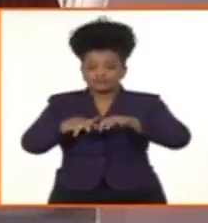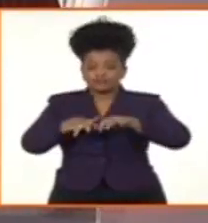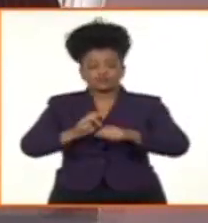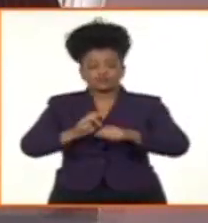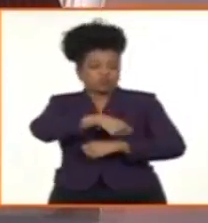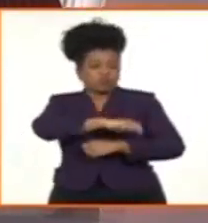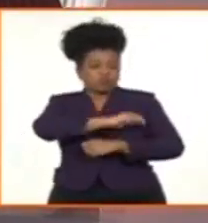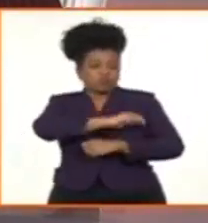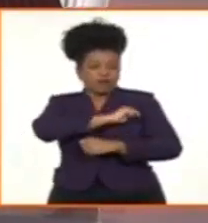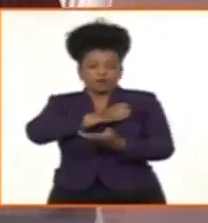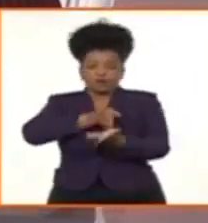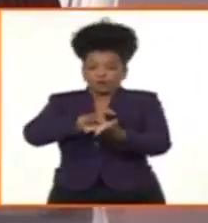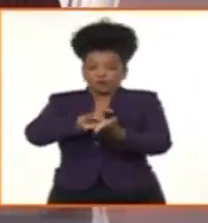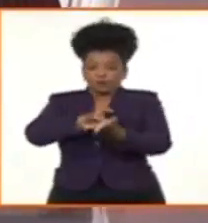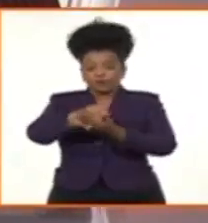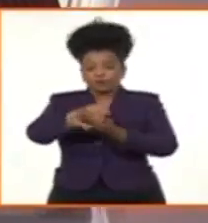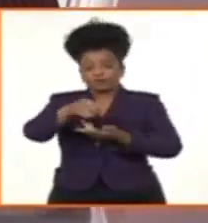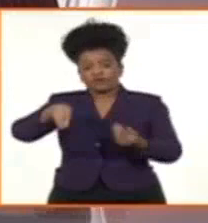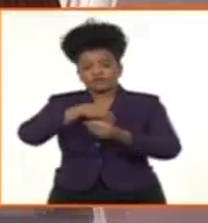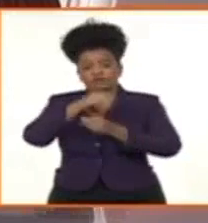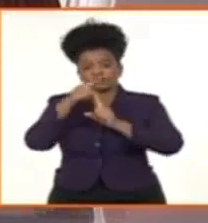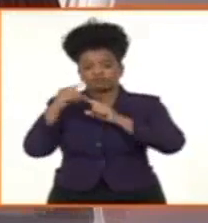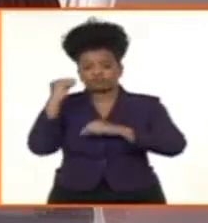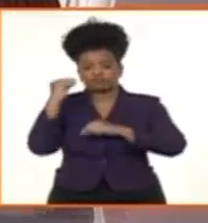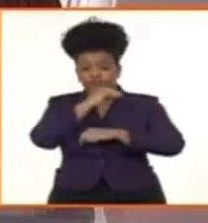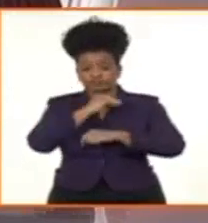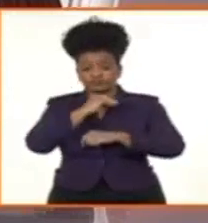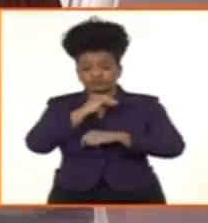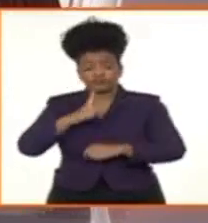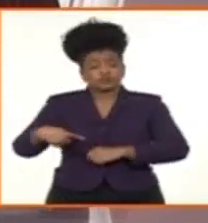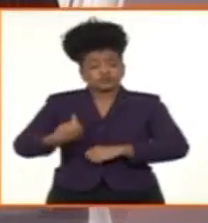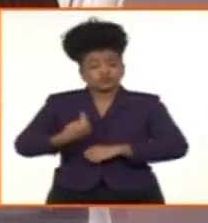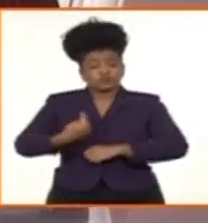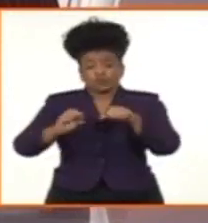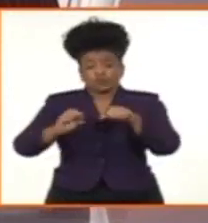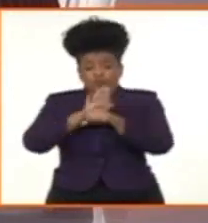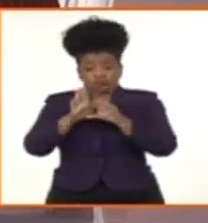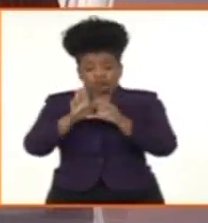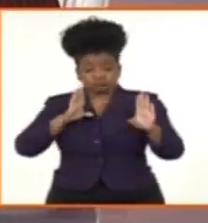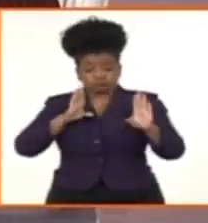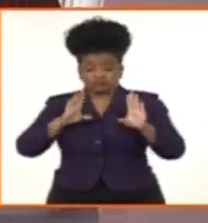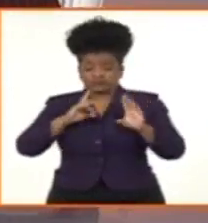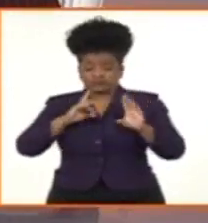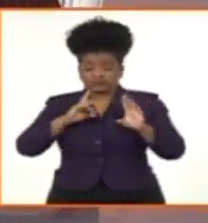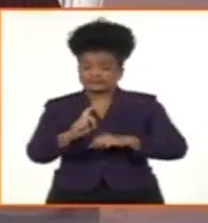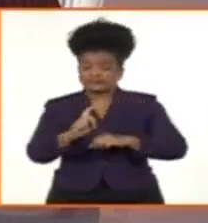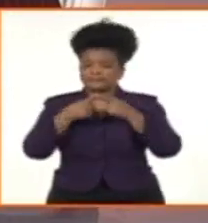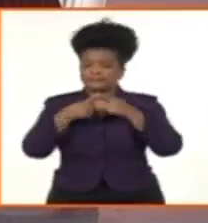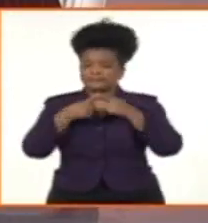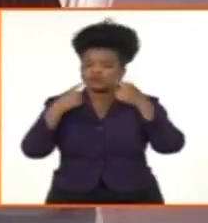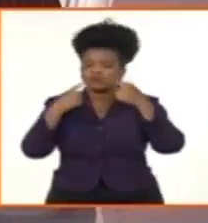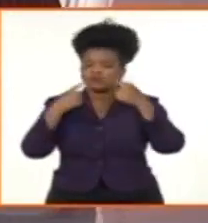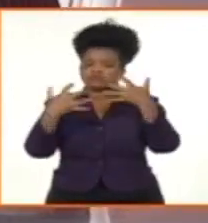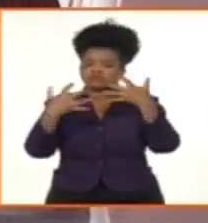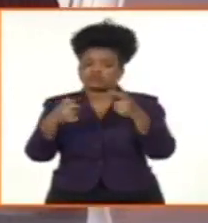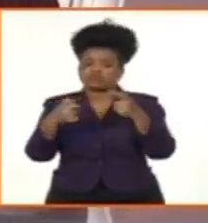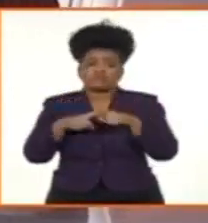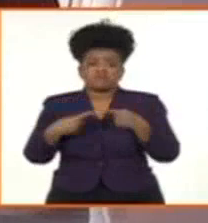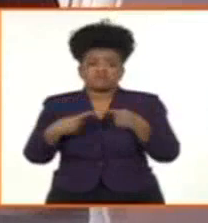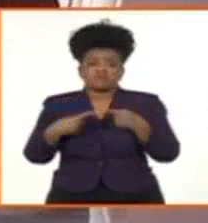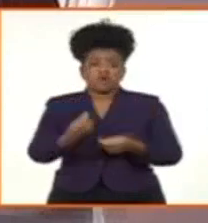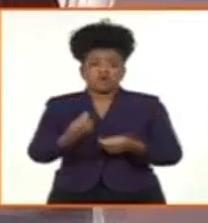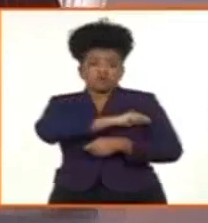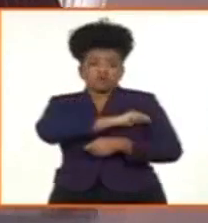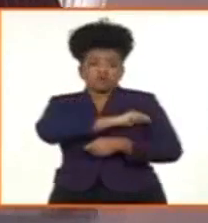transformación digital. Para nosotros la COVID fue una dinámica importante porque crecieron las necesidades de comunicación que tuvieron todos los ciudadanos